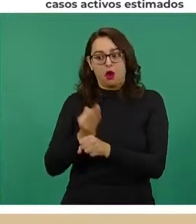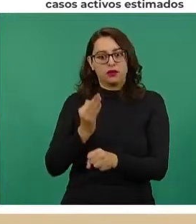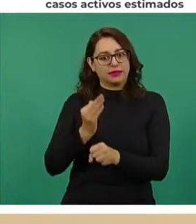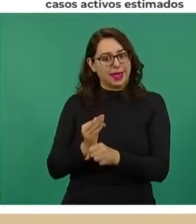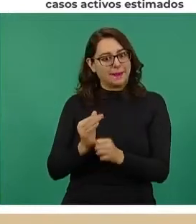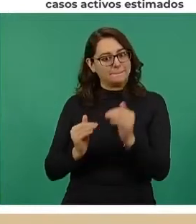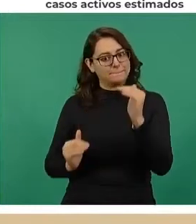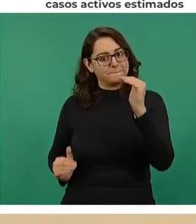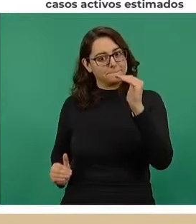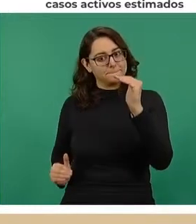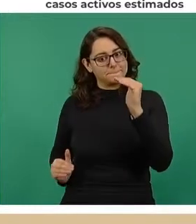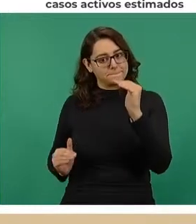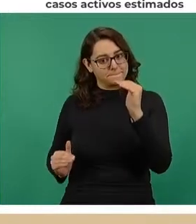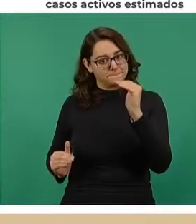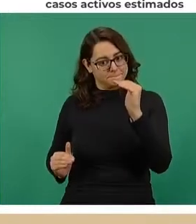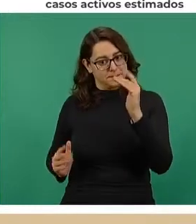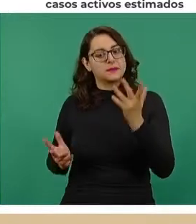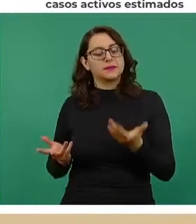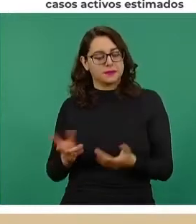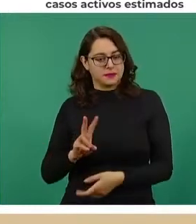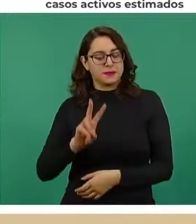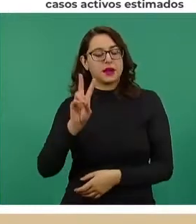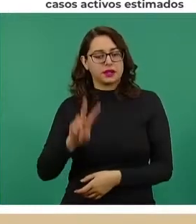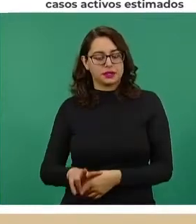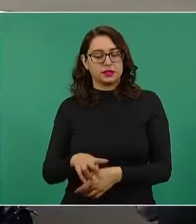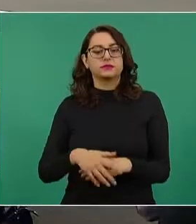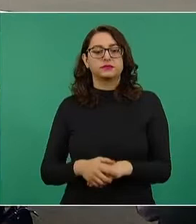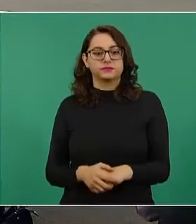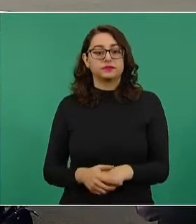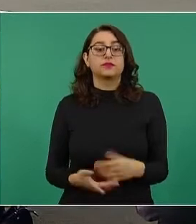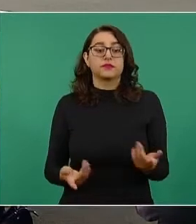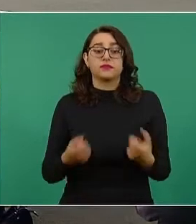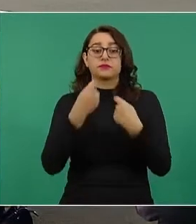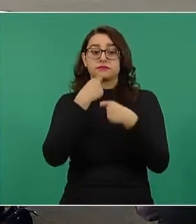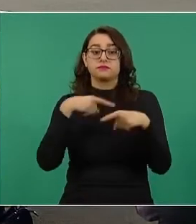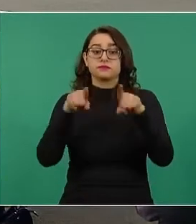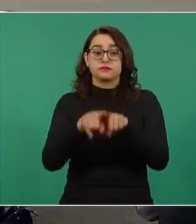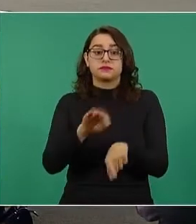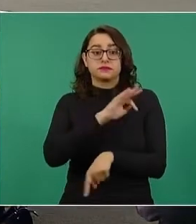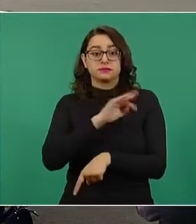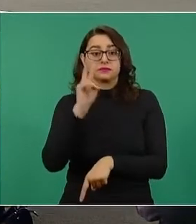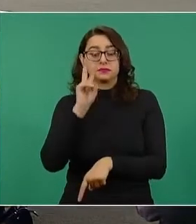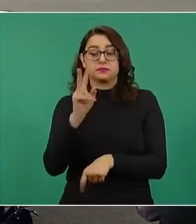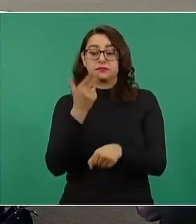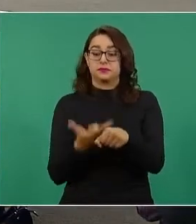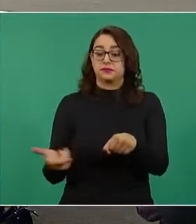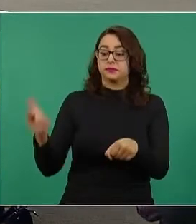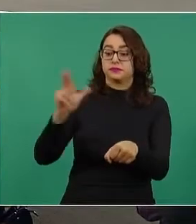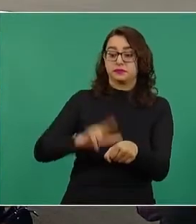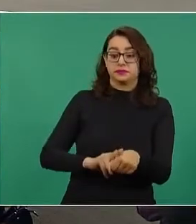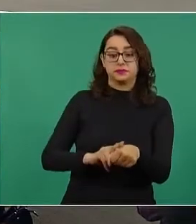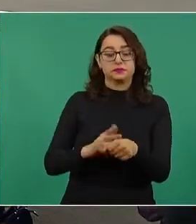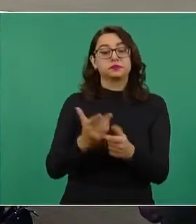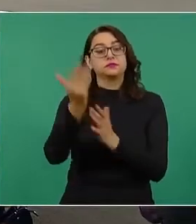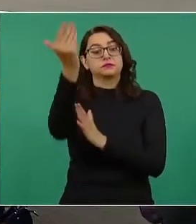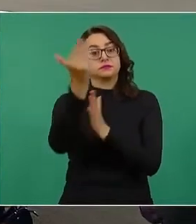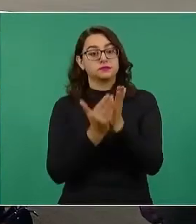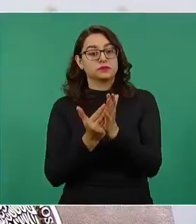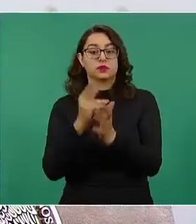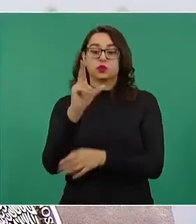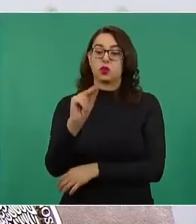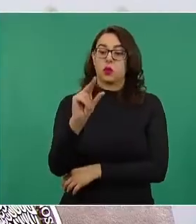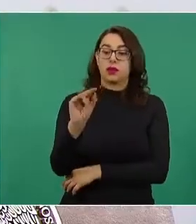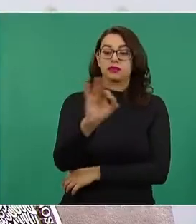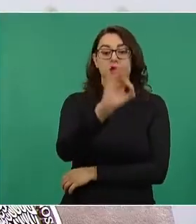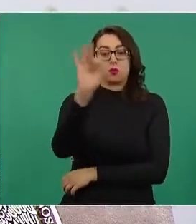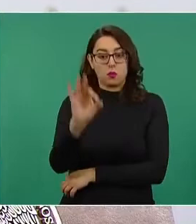en la siguiente lo que vemos es que la hospitalización se mantiene en tendencia a la baja, con casi 90% de reducción comparado con el punto máximo